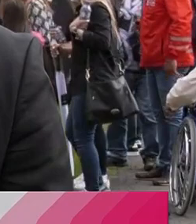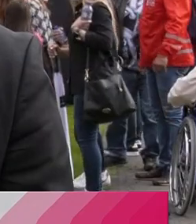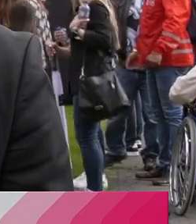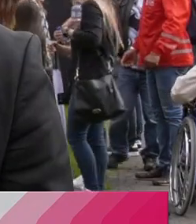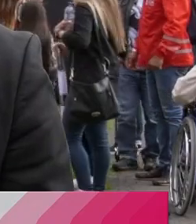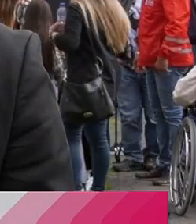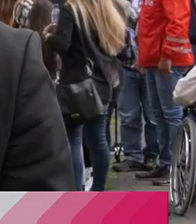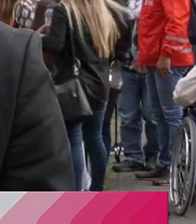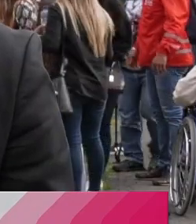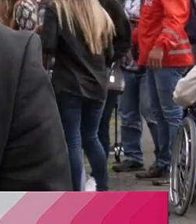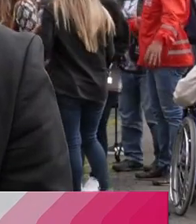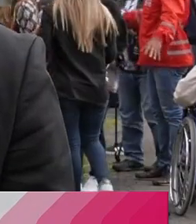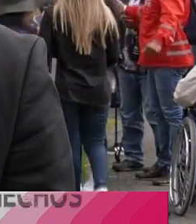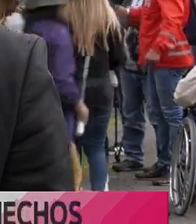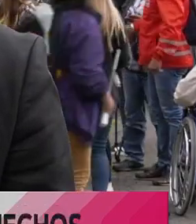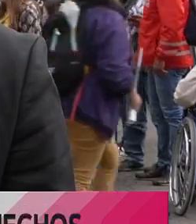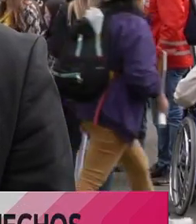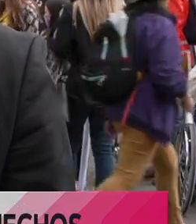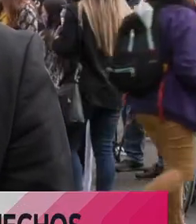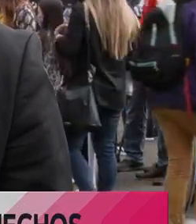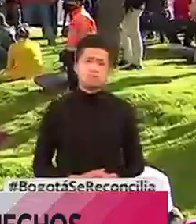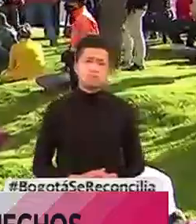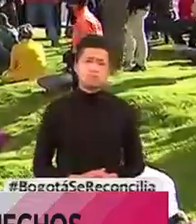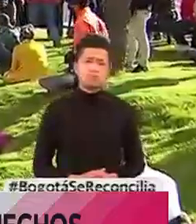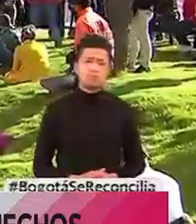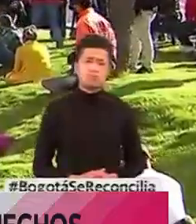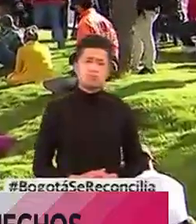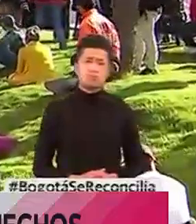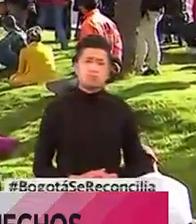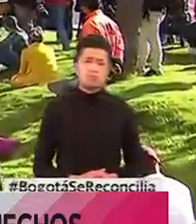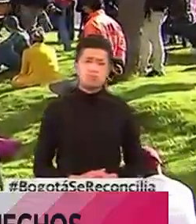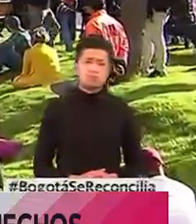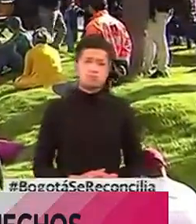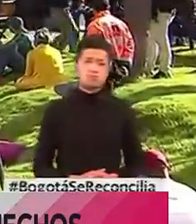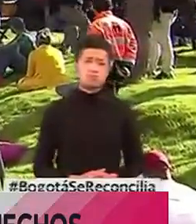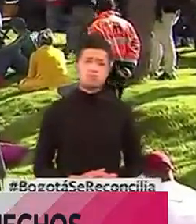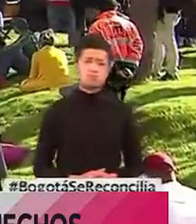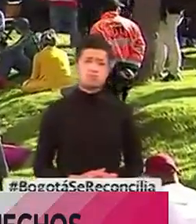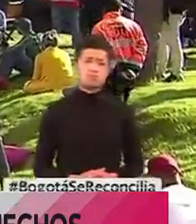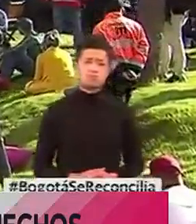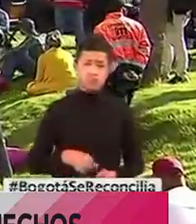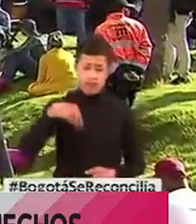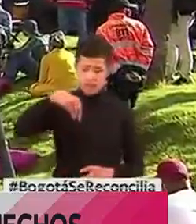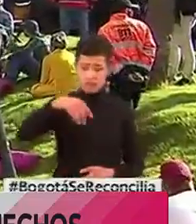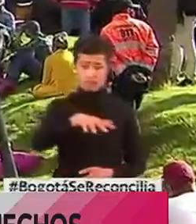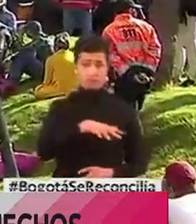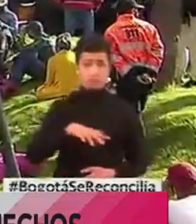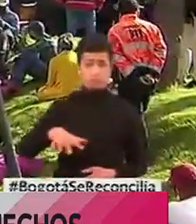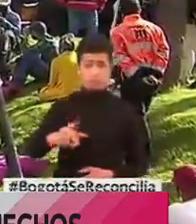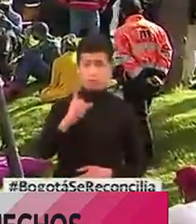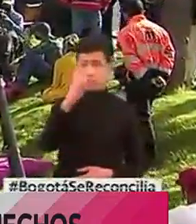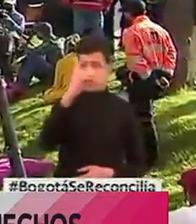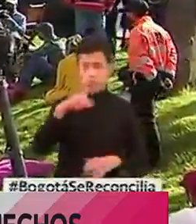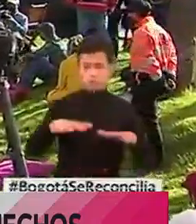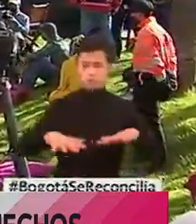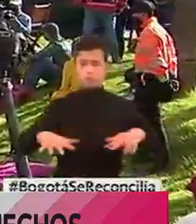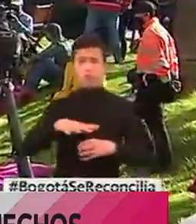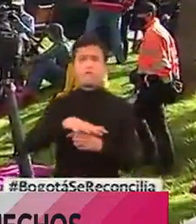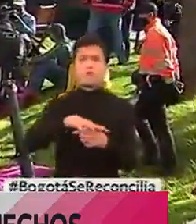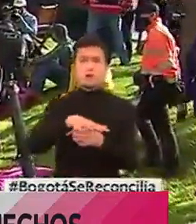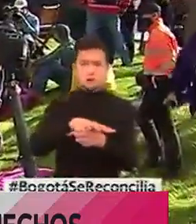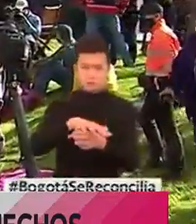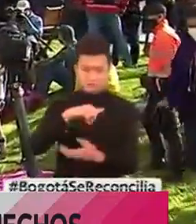alcaldesa Claudia López, no fue posible evitar una tragedia. Solo aquí, en el barrio El Verbenal,